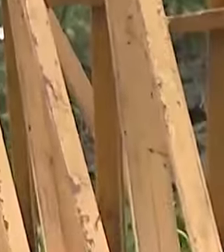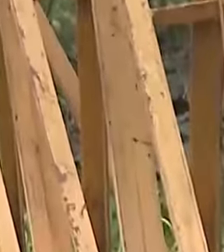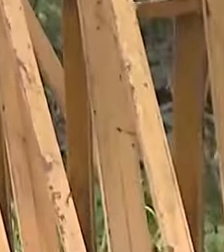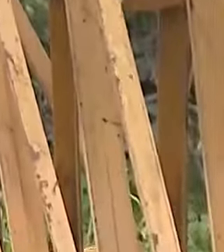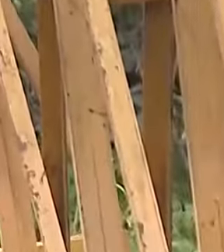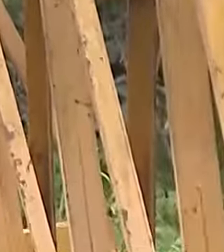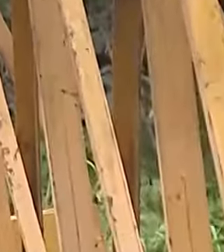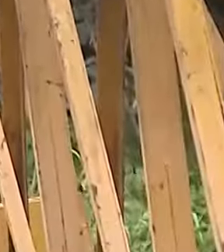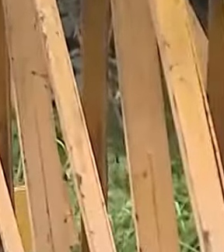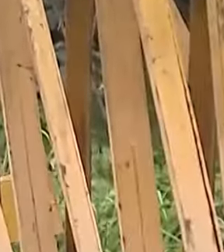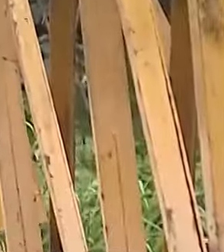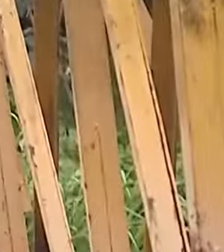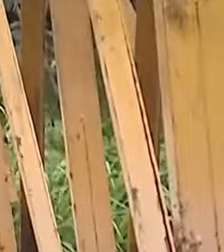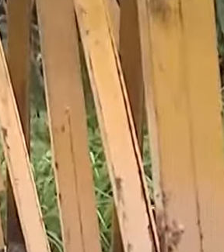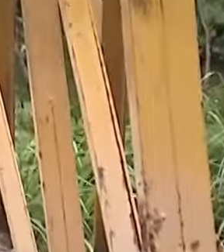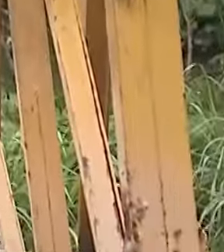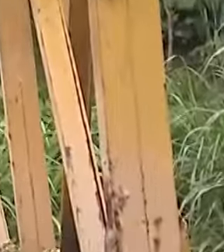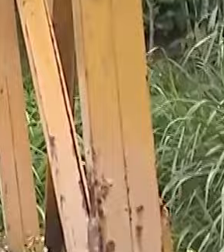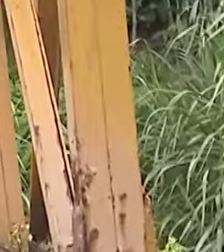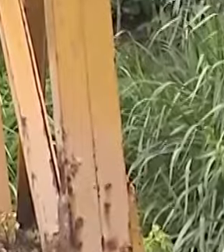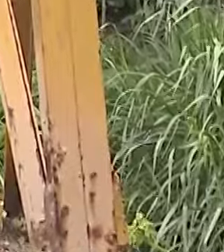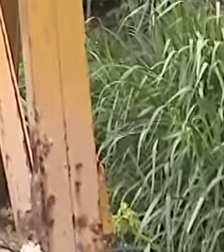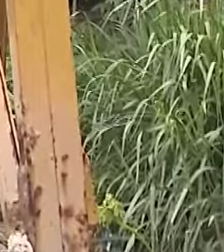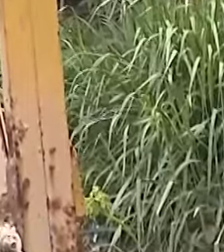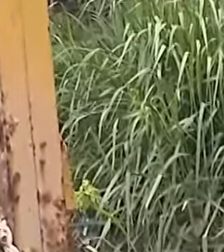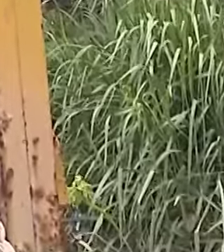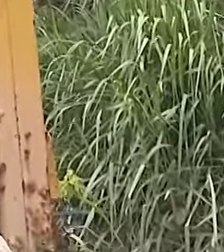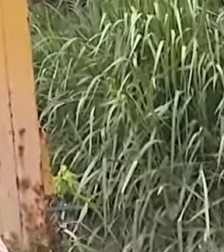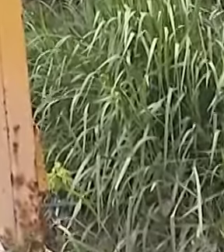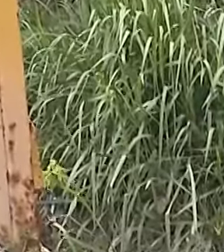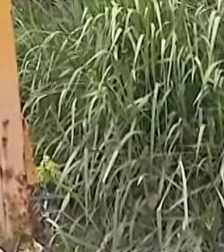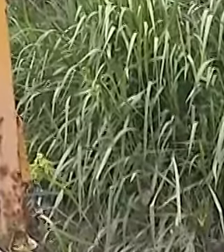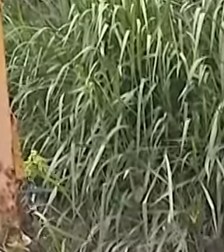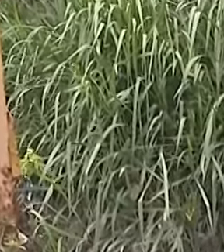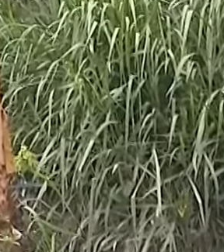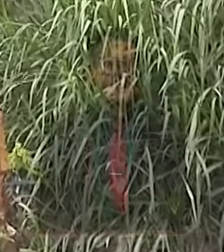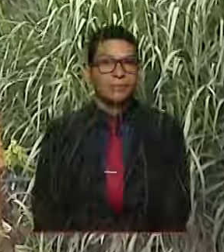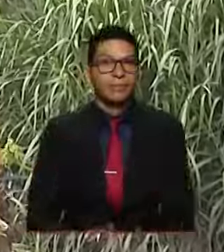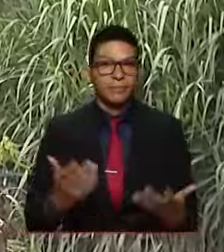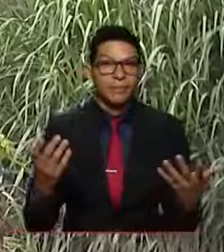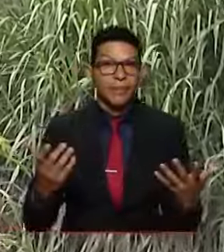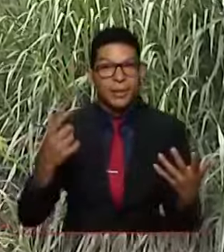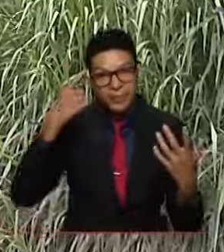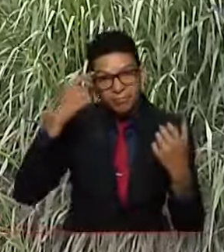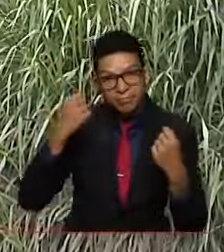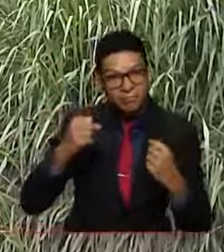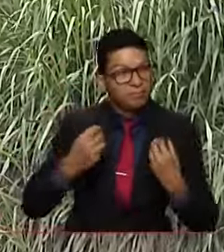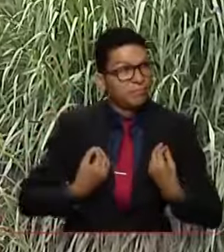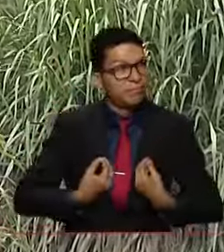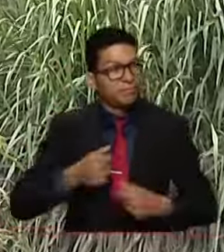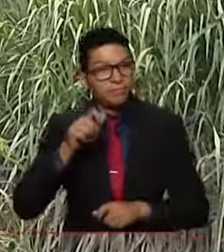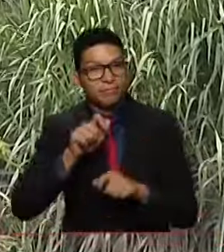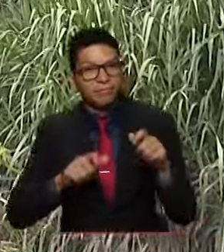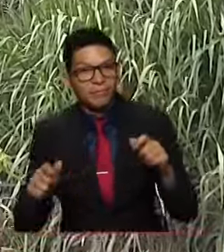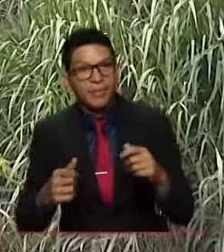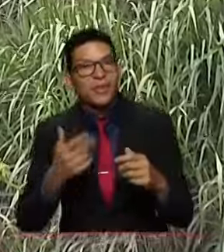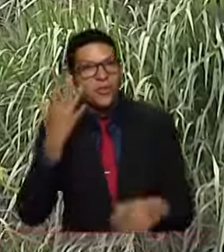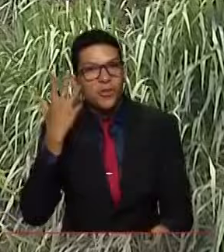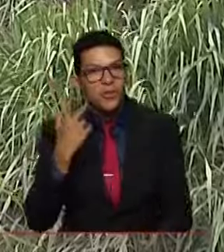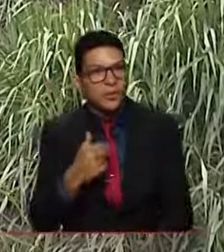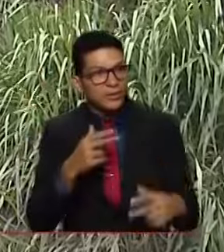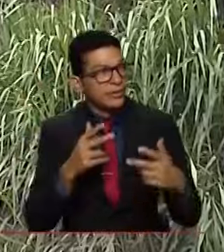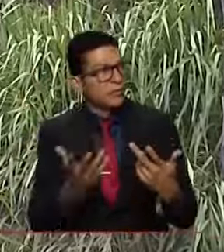puente. Está inclinado más hacia un lado y lo que le preocupa a los habitantes del sector, que a diario lo usan para conectarse con el